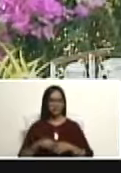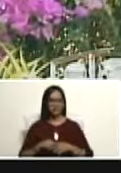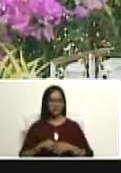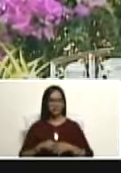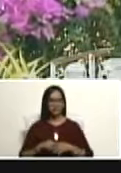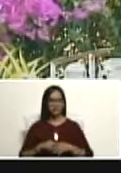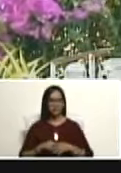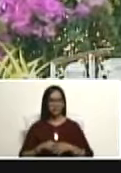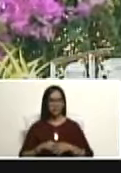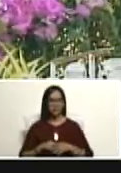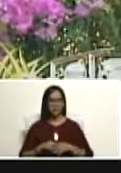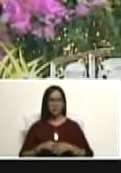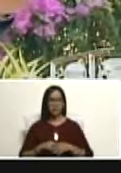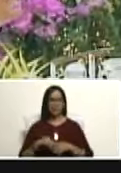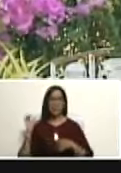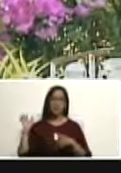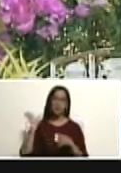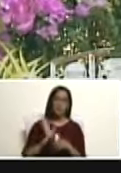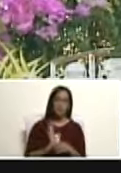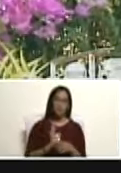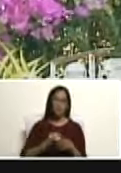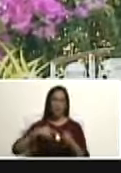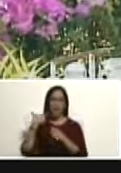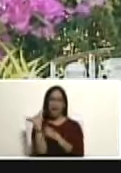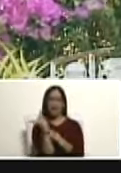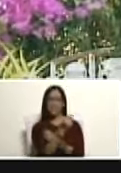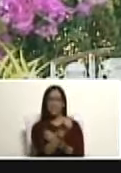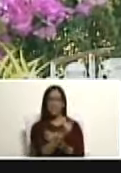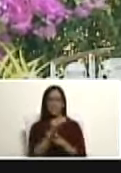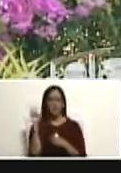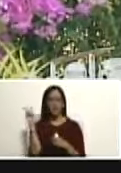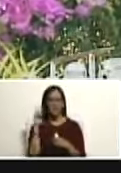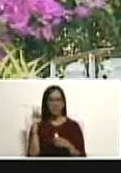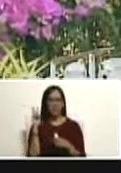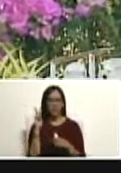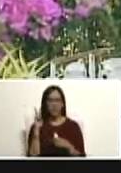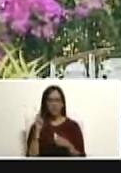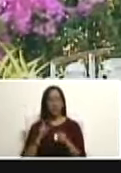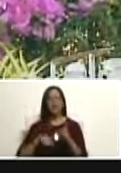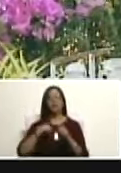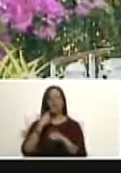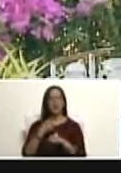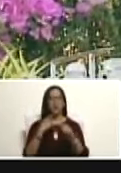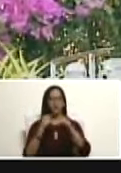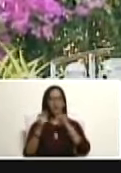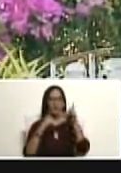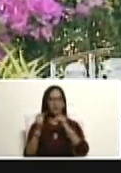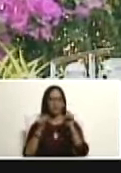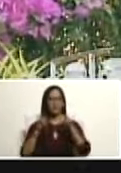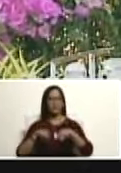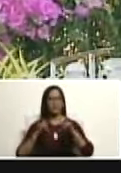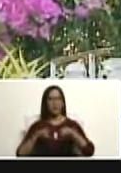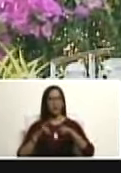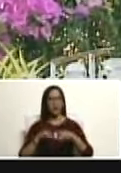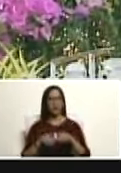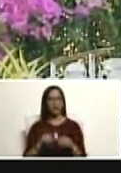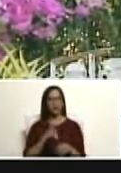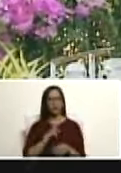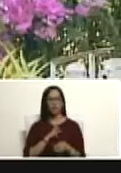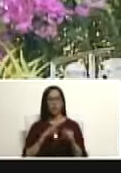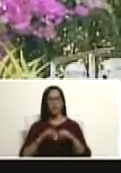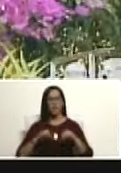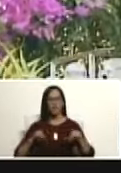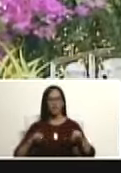que lo llevó a irse de nuestro país después de haber brillado y haber sembrado en su propia